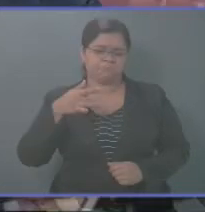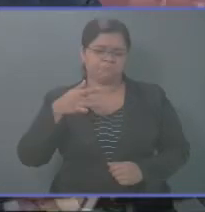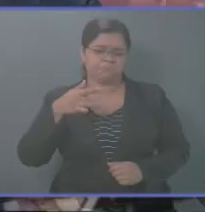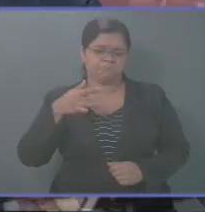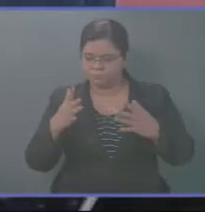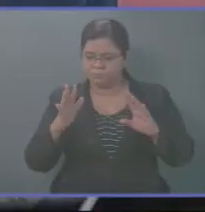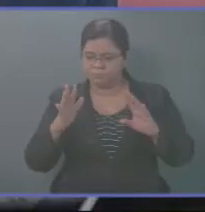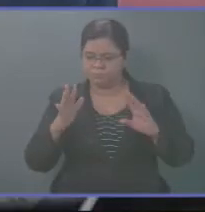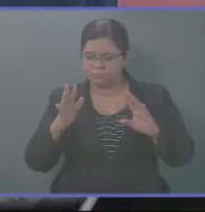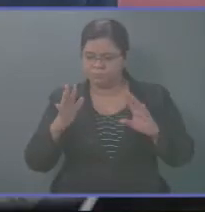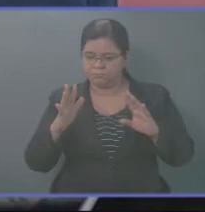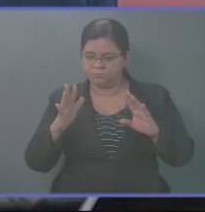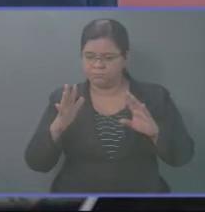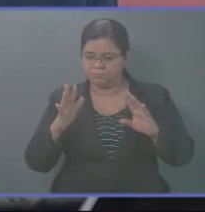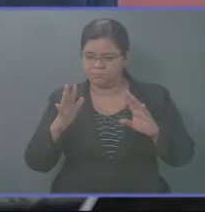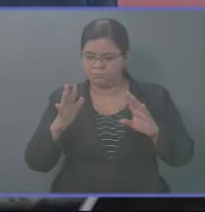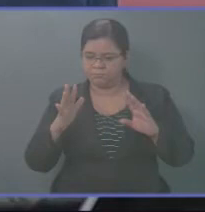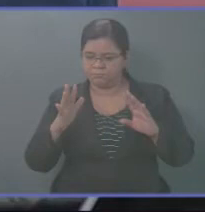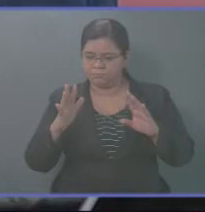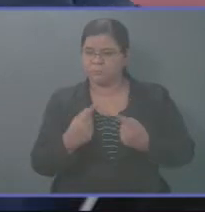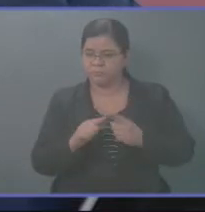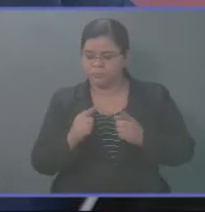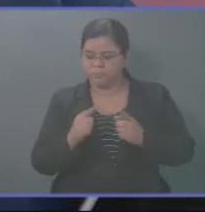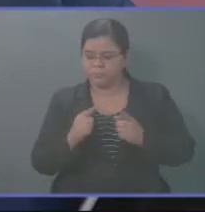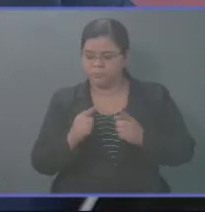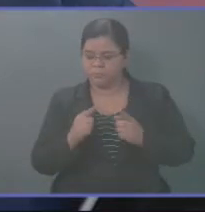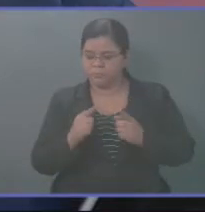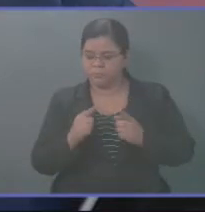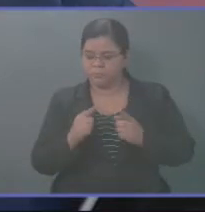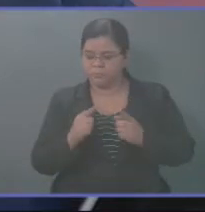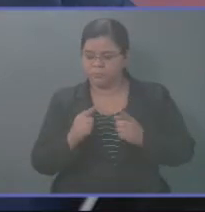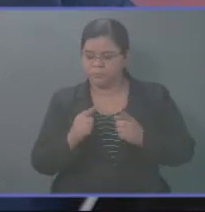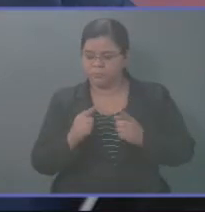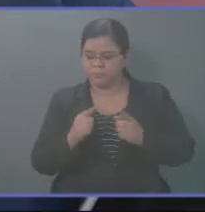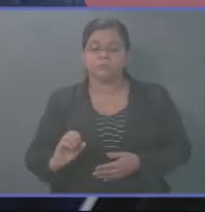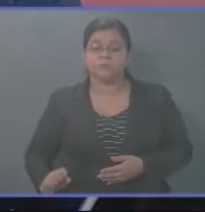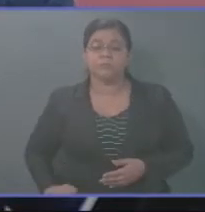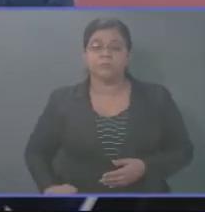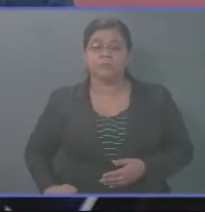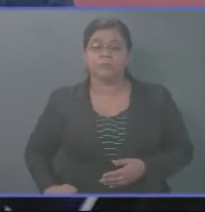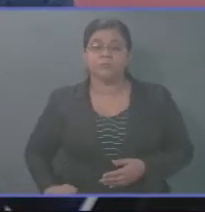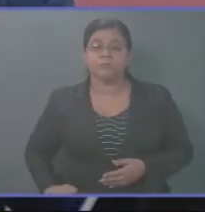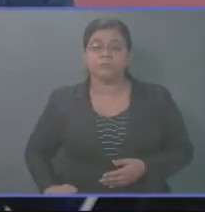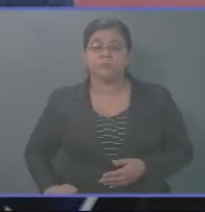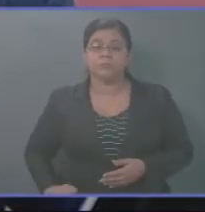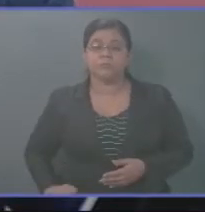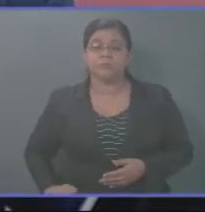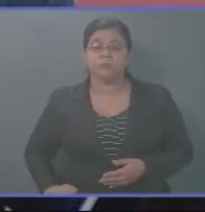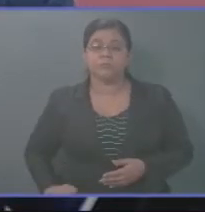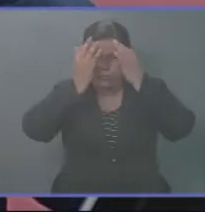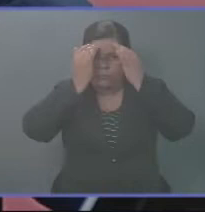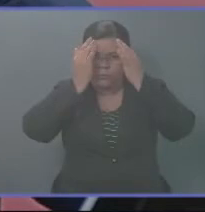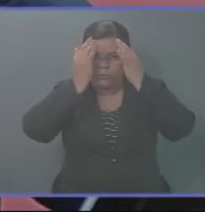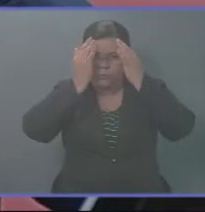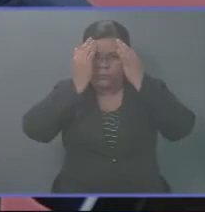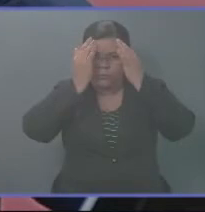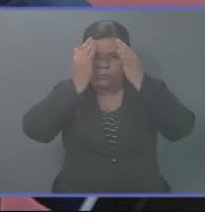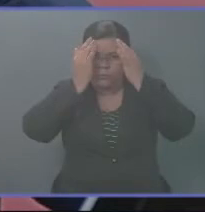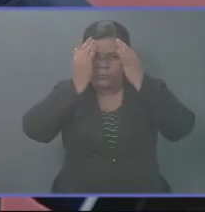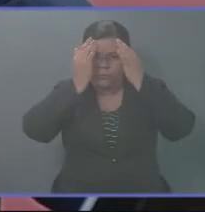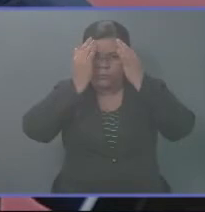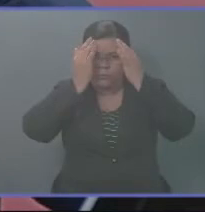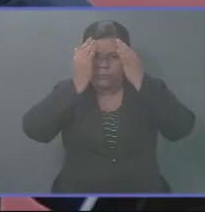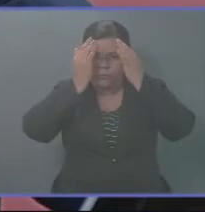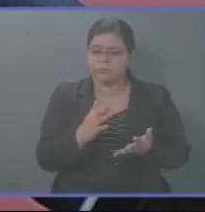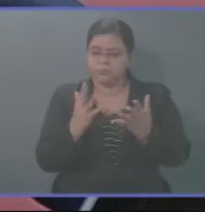oportunidad de dirigirme al pueblo salvadoreño en estos momentos de incertidumbre. Yo quisiera comenzar a